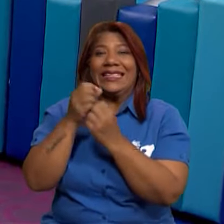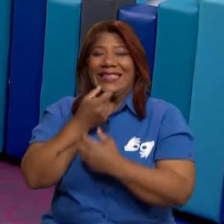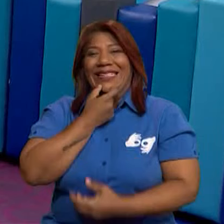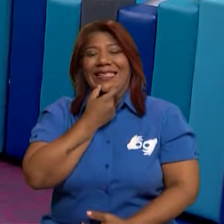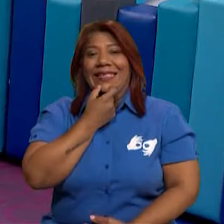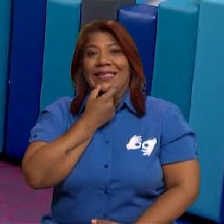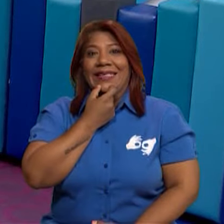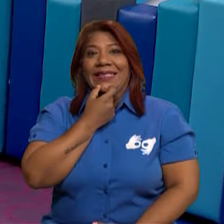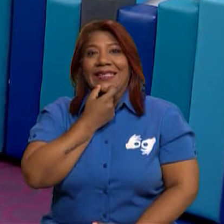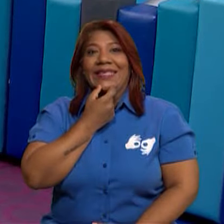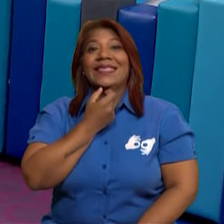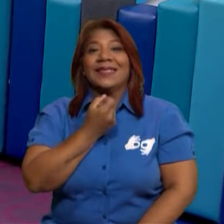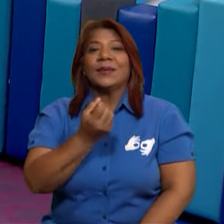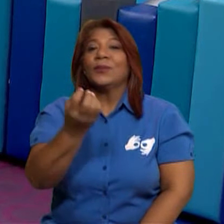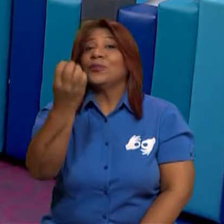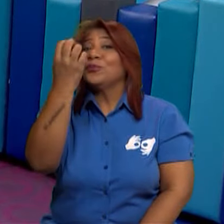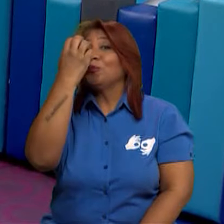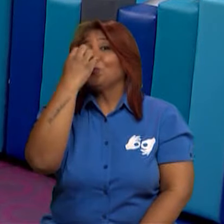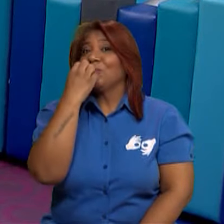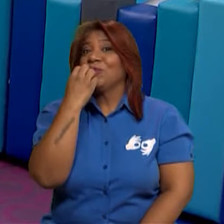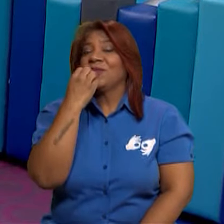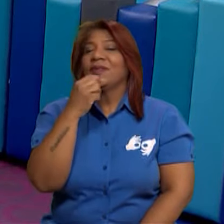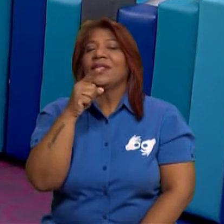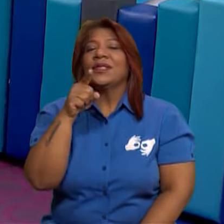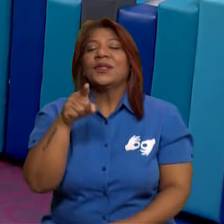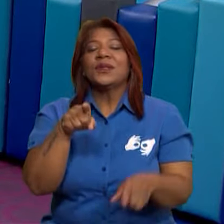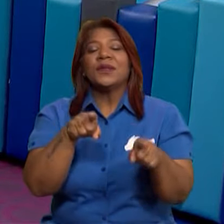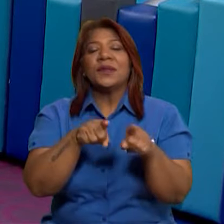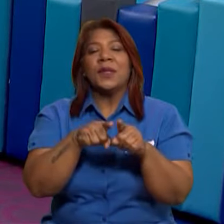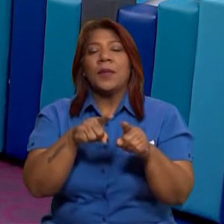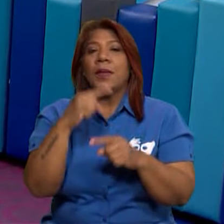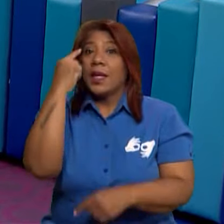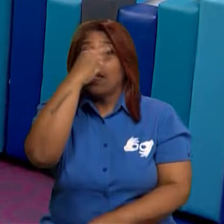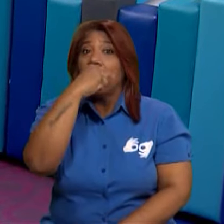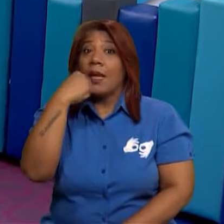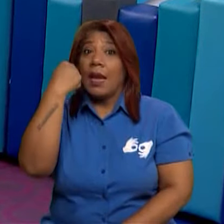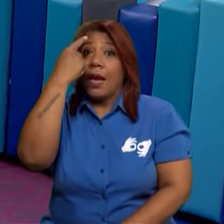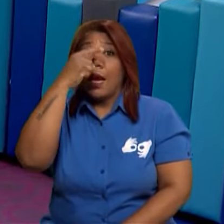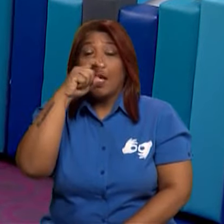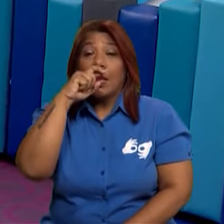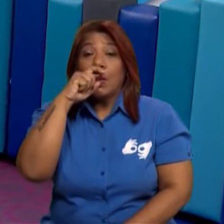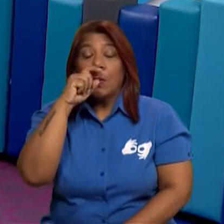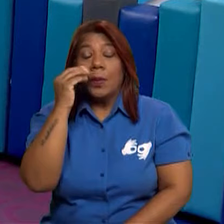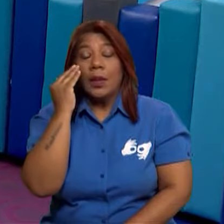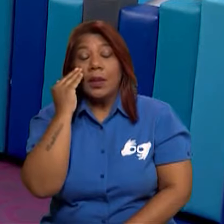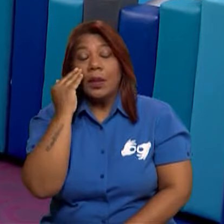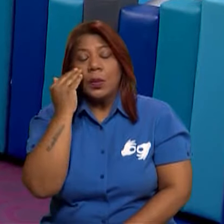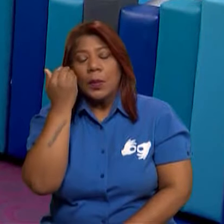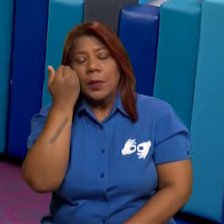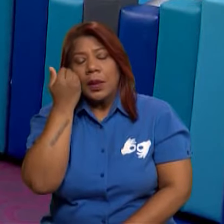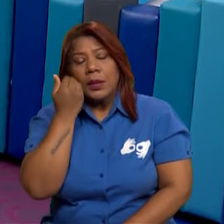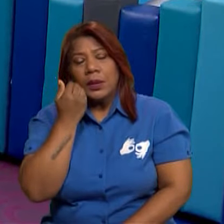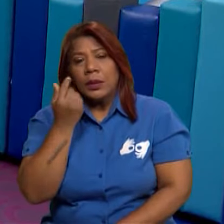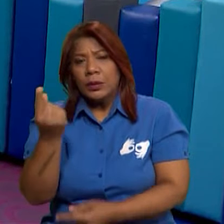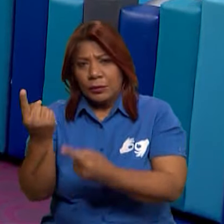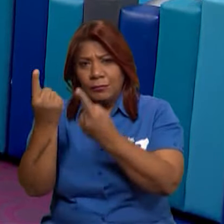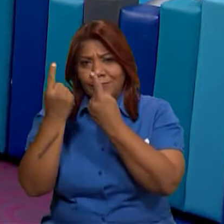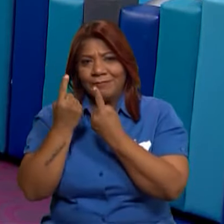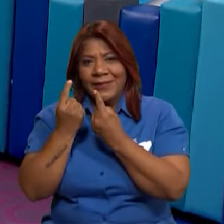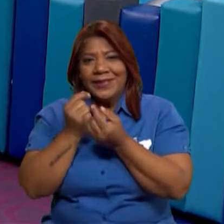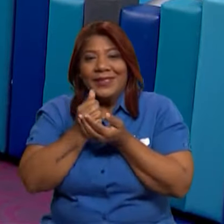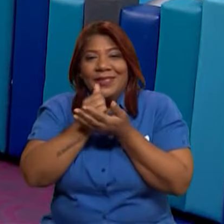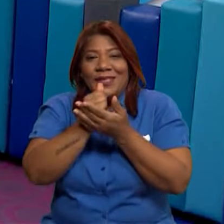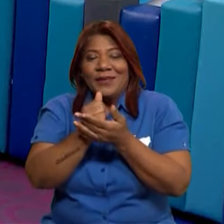y me la quito, ¿ok? Enséñale eso a tu papá cuando lo veas triste, cuando lo ves cabizbajo. Dile, papá, ven, te voy a poner la